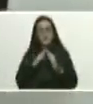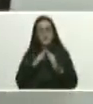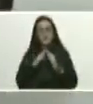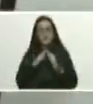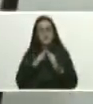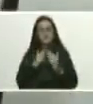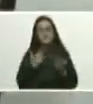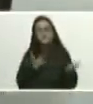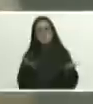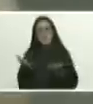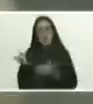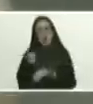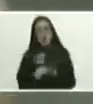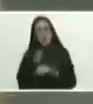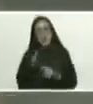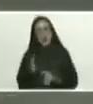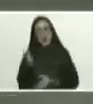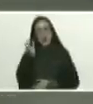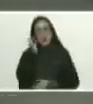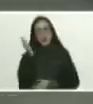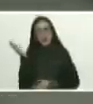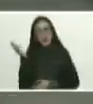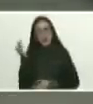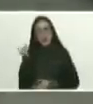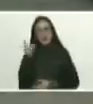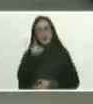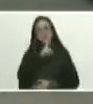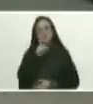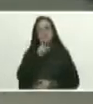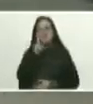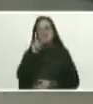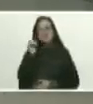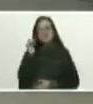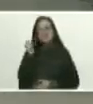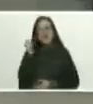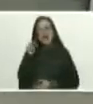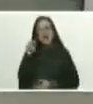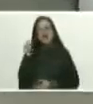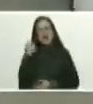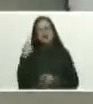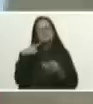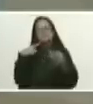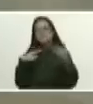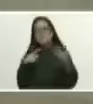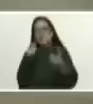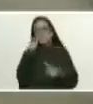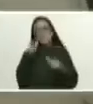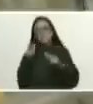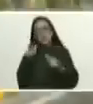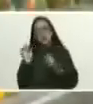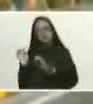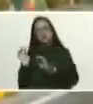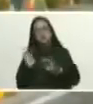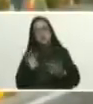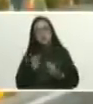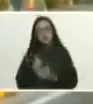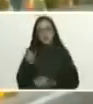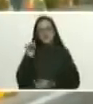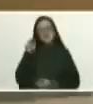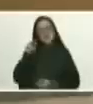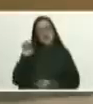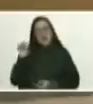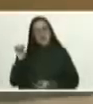hermana gobernadora. Aquí me encuentro con Diana, con Juan Carlos, con la señora Dolores, con Ginés